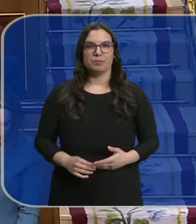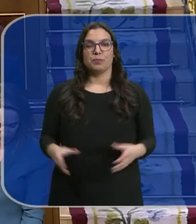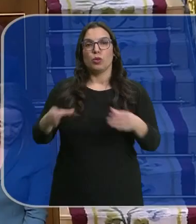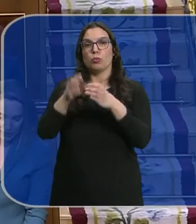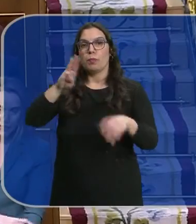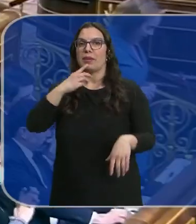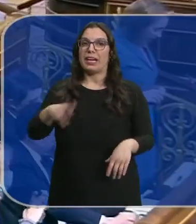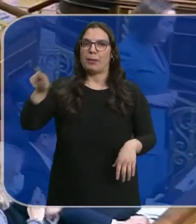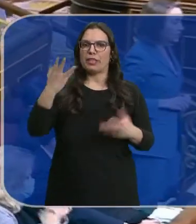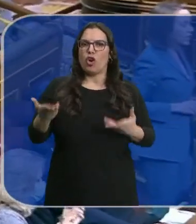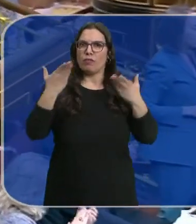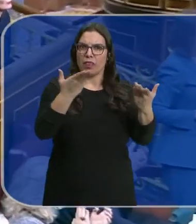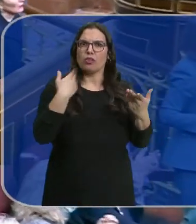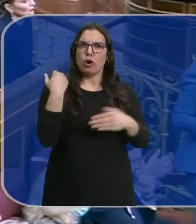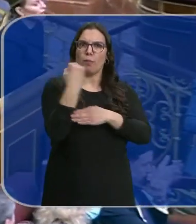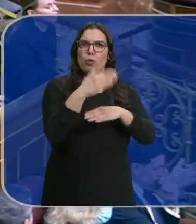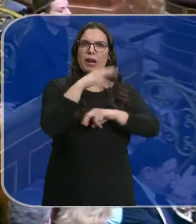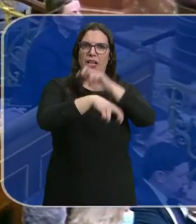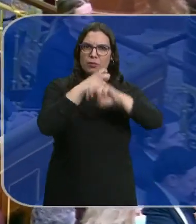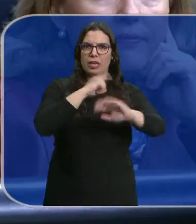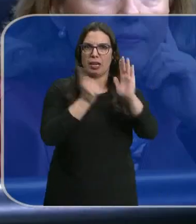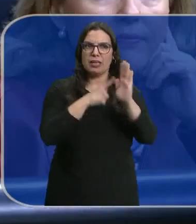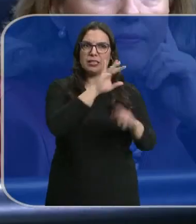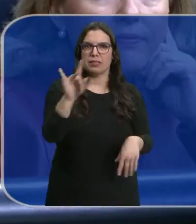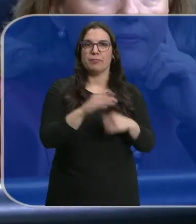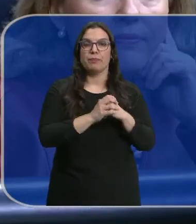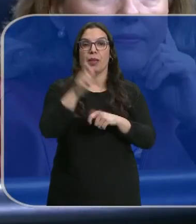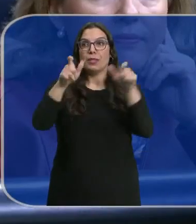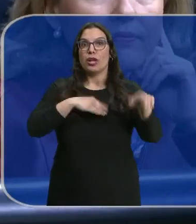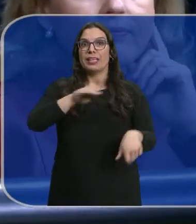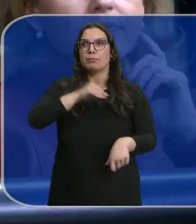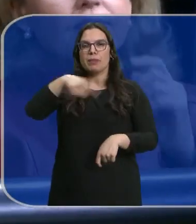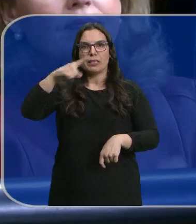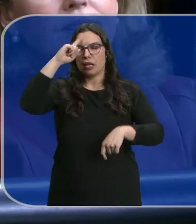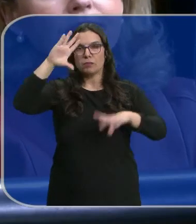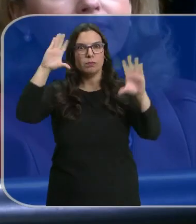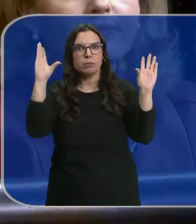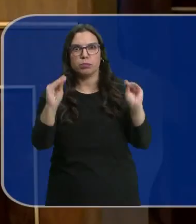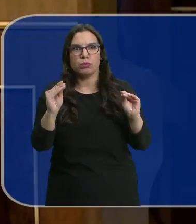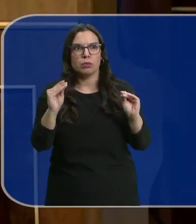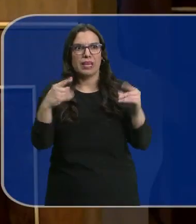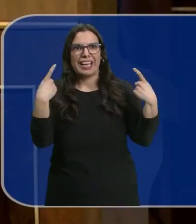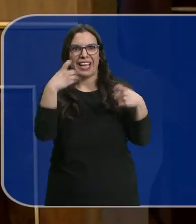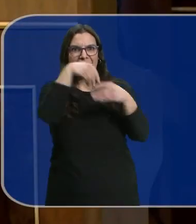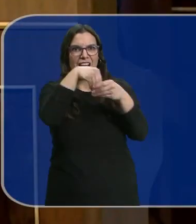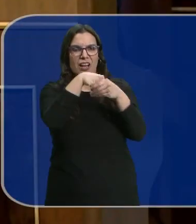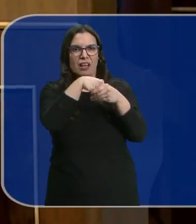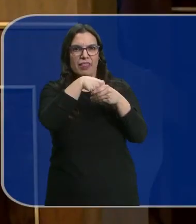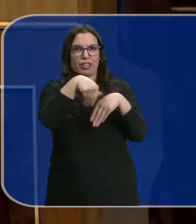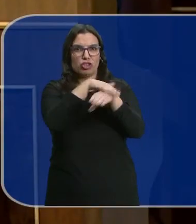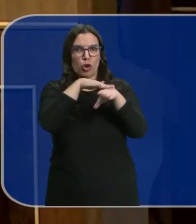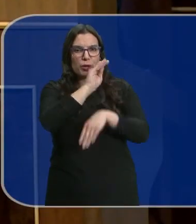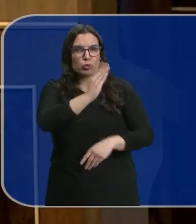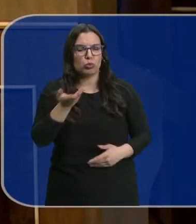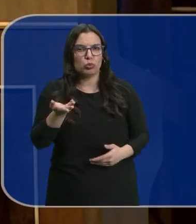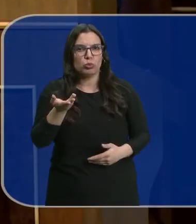El PP reitera su oferta para corregir la ley del sí es sí. Los españoles siguen atónitos la guerra abierta dentro de su